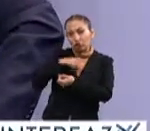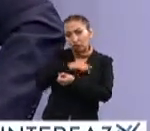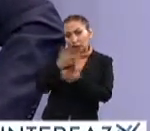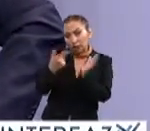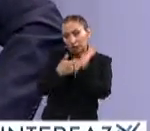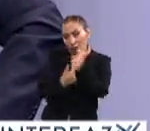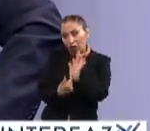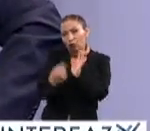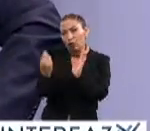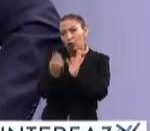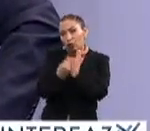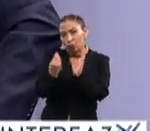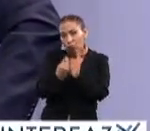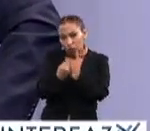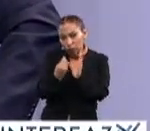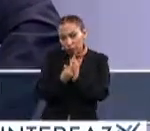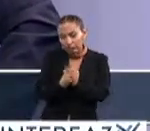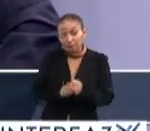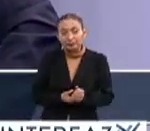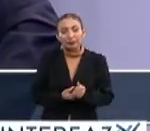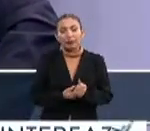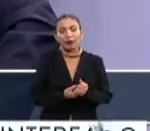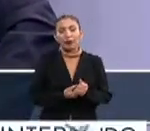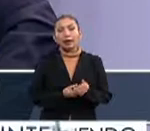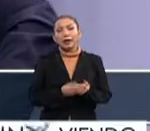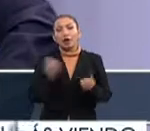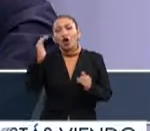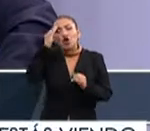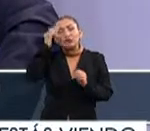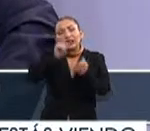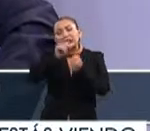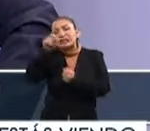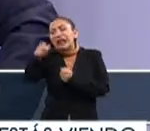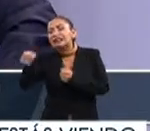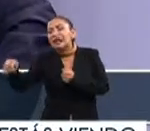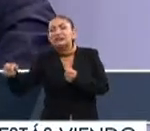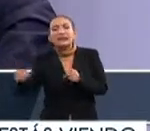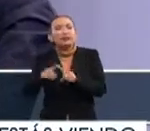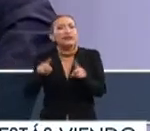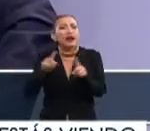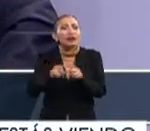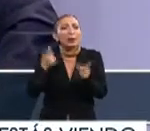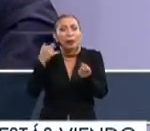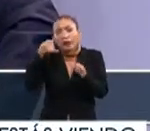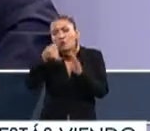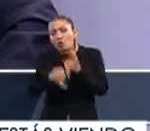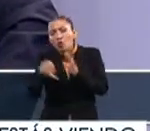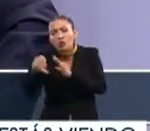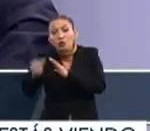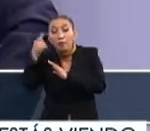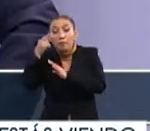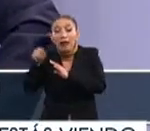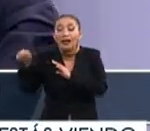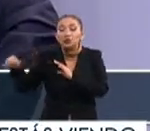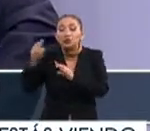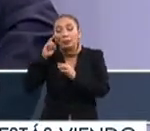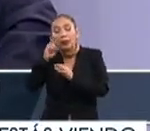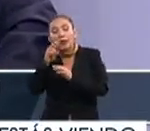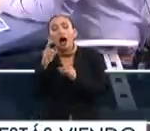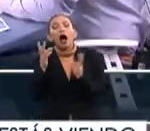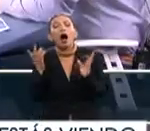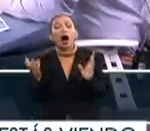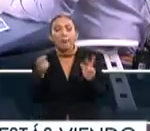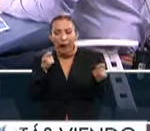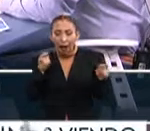hacemos en este MOOC, en este curso, conocerlas y conocerlas a cierta profundidad. ¿Para qué? Para poder